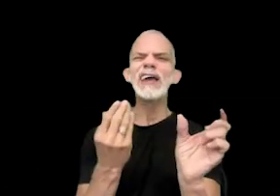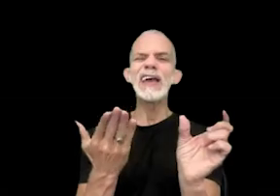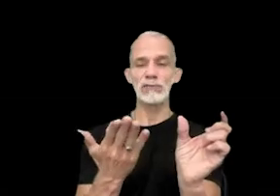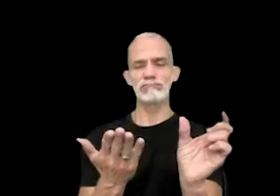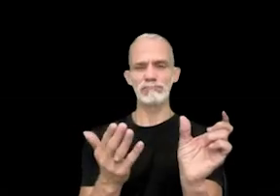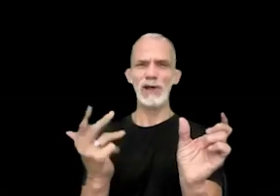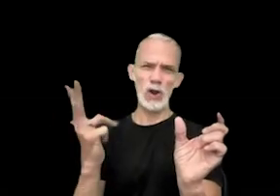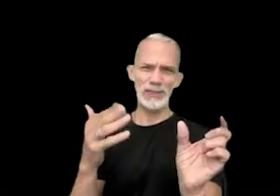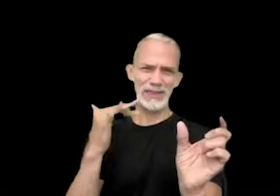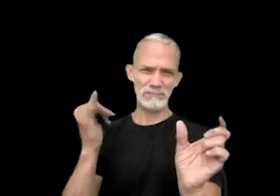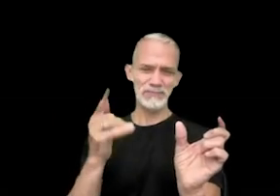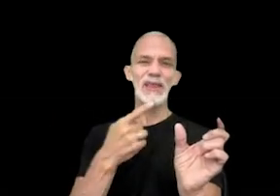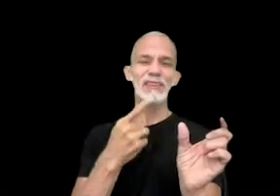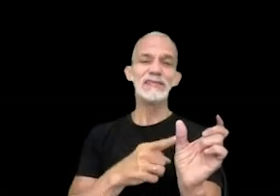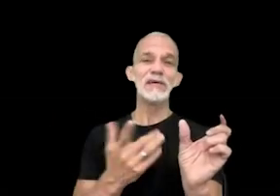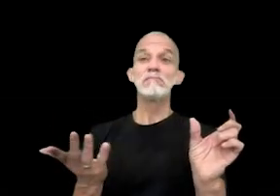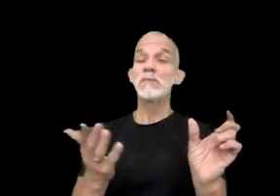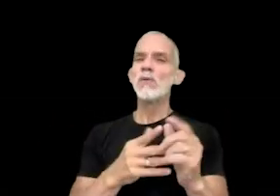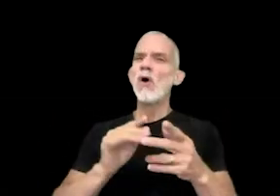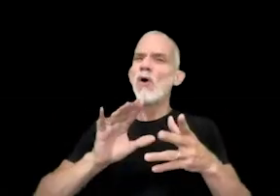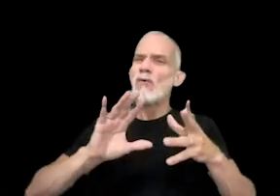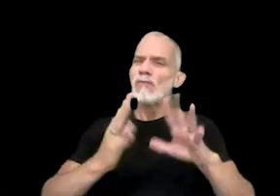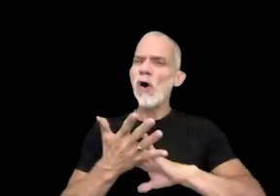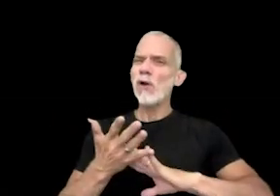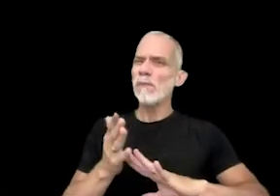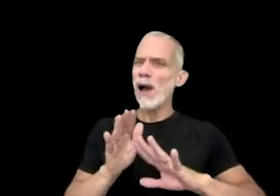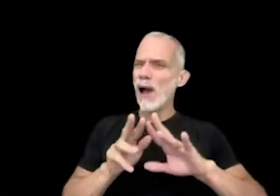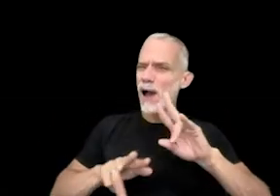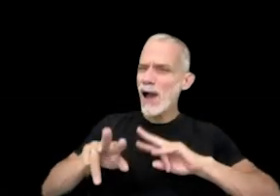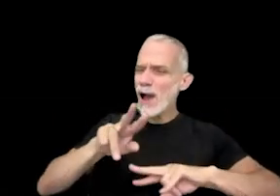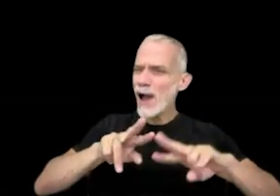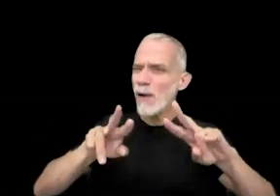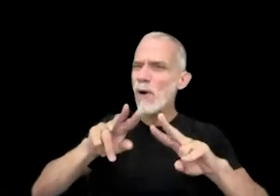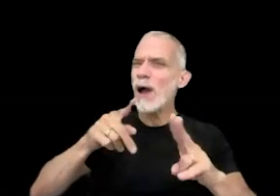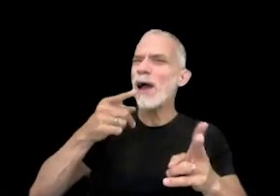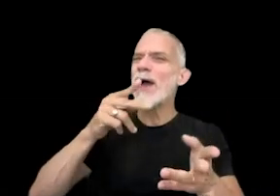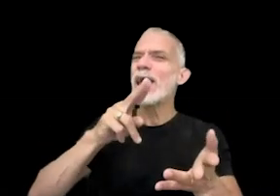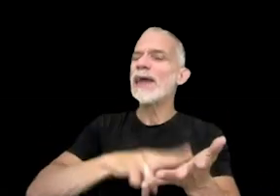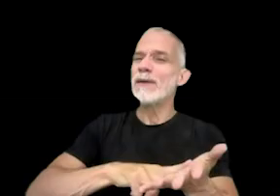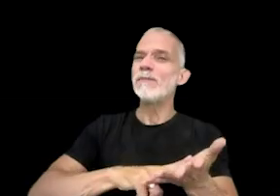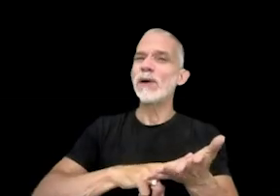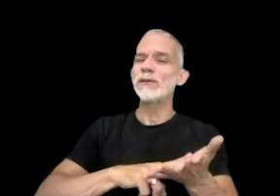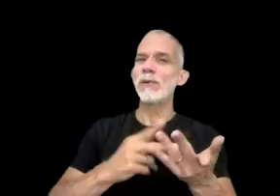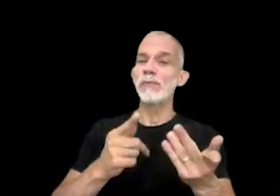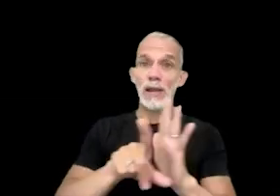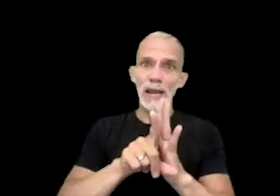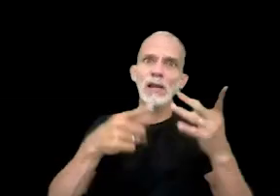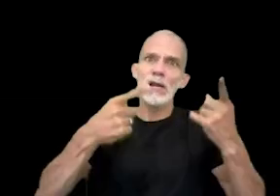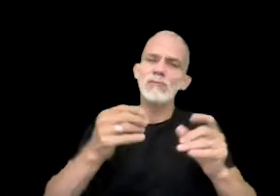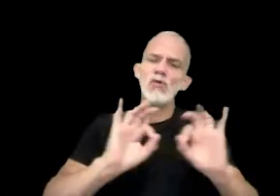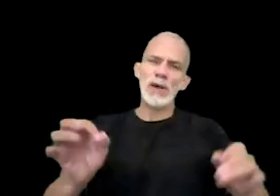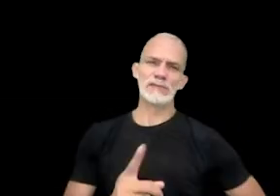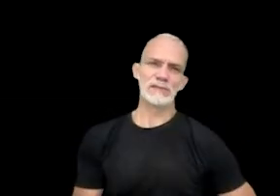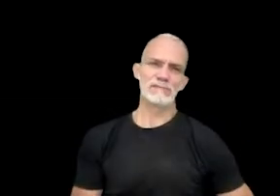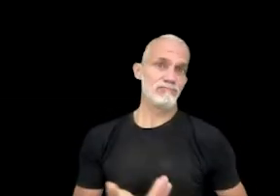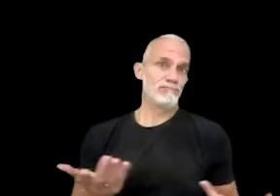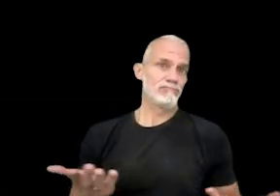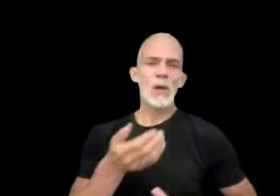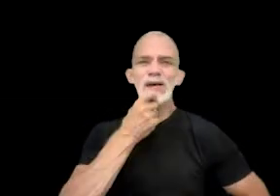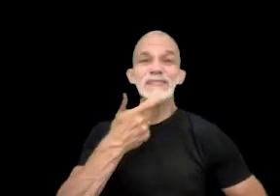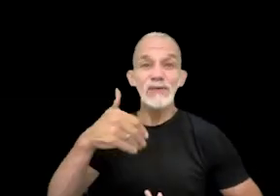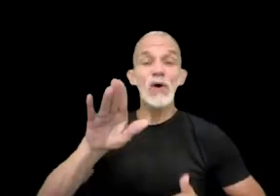la elusión no es otra cosa que el mecanismo de evitar el impago de impuestos de forma ilegítima. ¿Por qué? Porque si